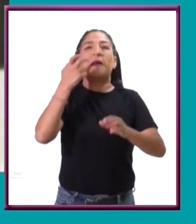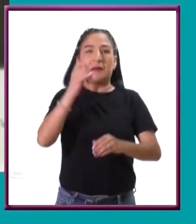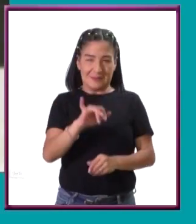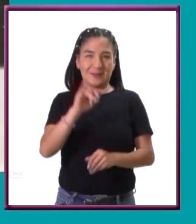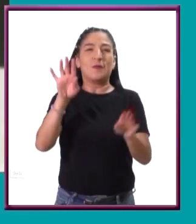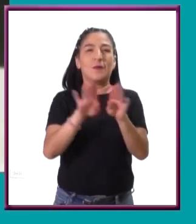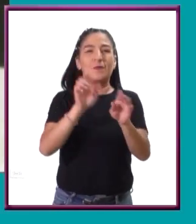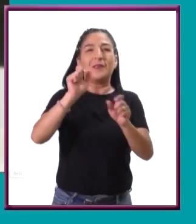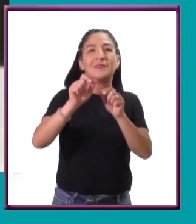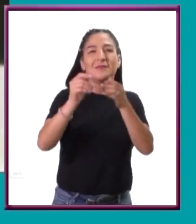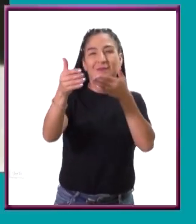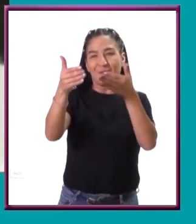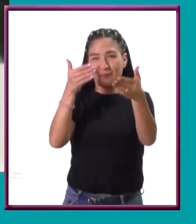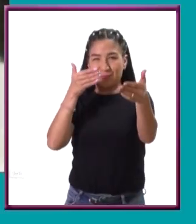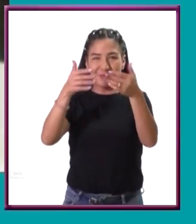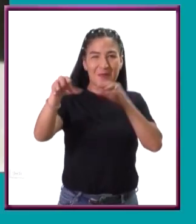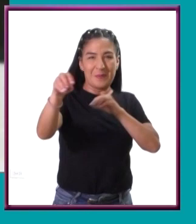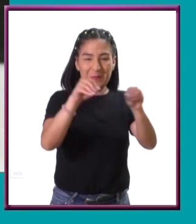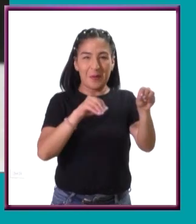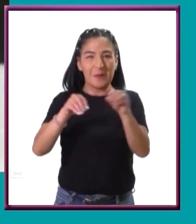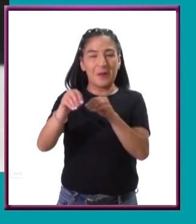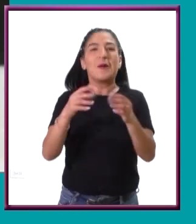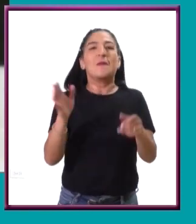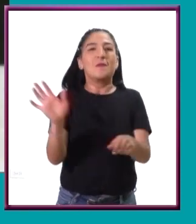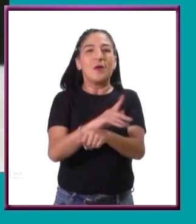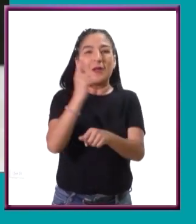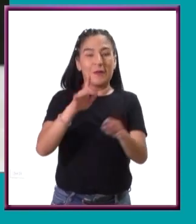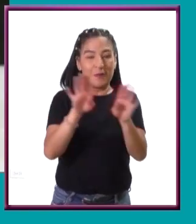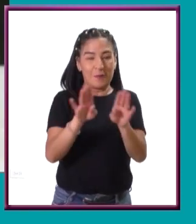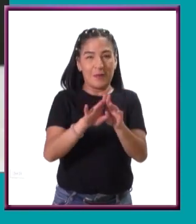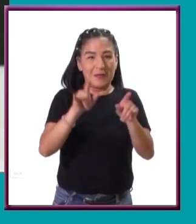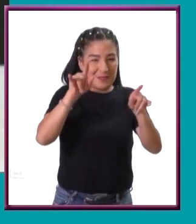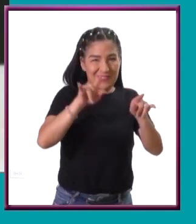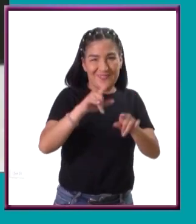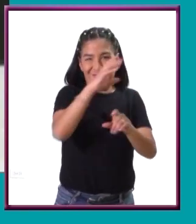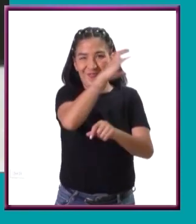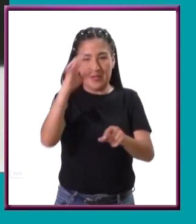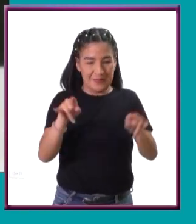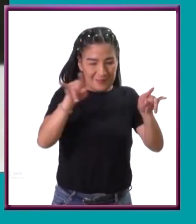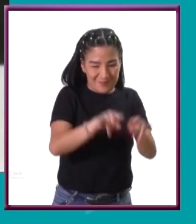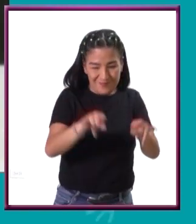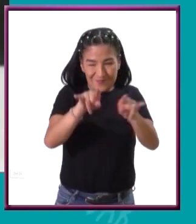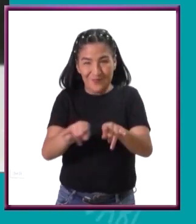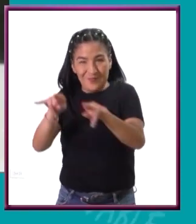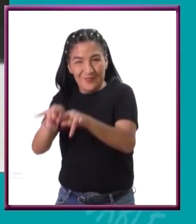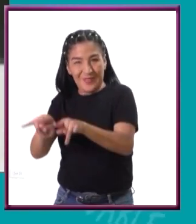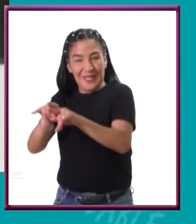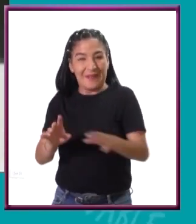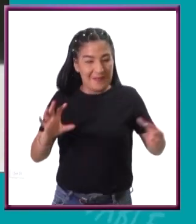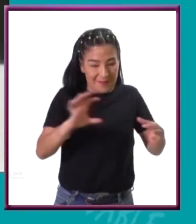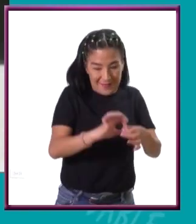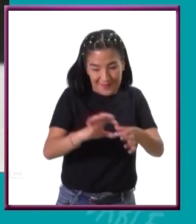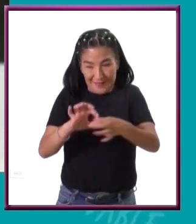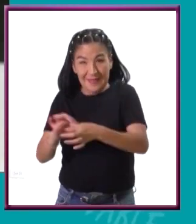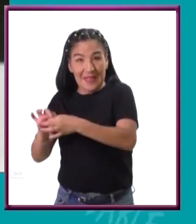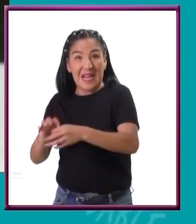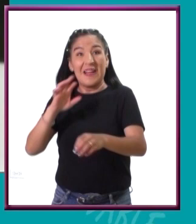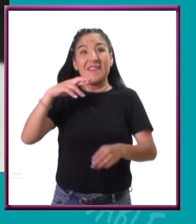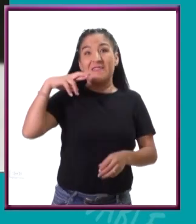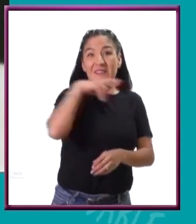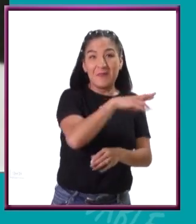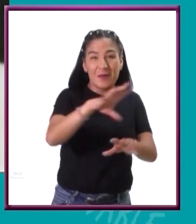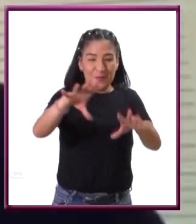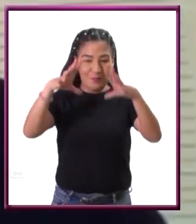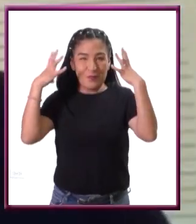movimiento la que tenemos, porque lo que tenemos son varias fotografías estáticas acomodadas de manera secuencial que al ser pasadas rápidamente nos dan esta